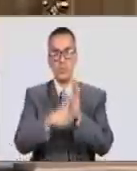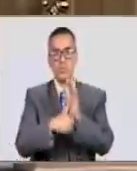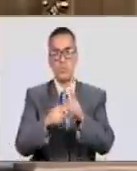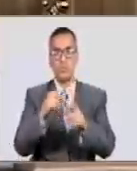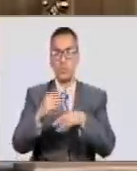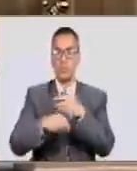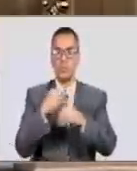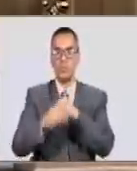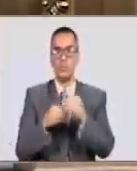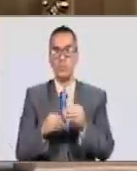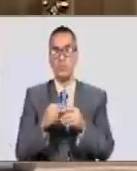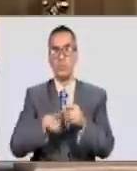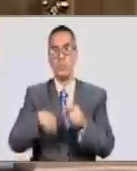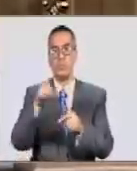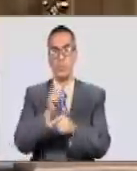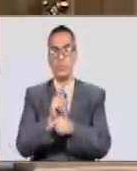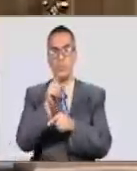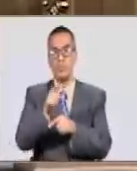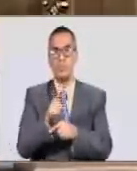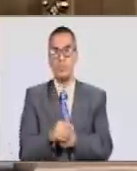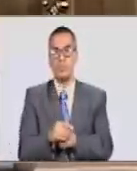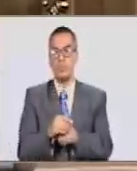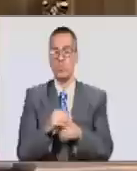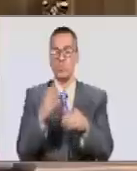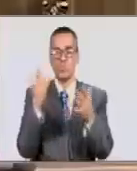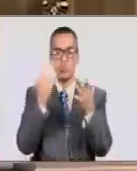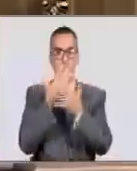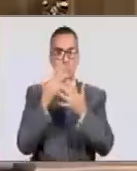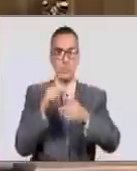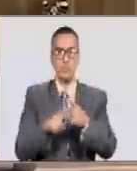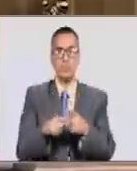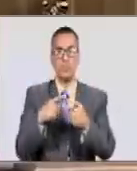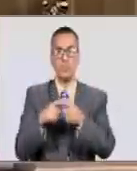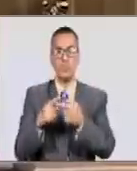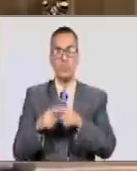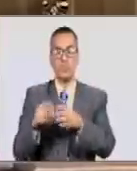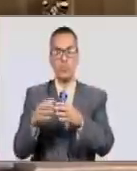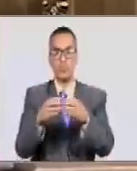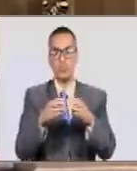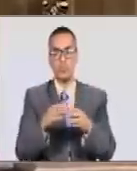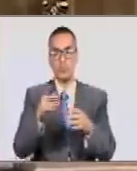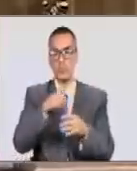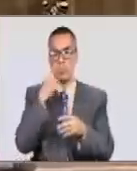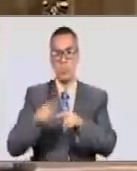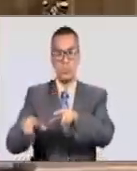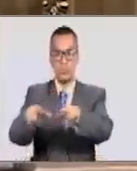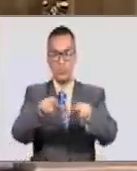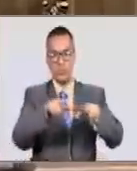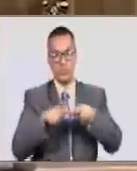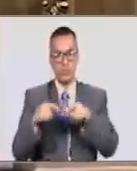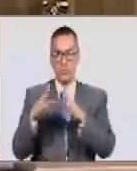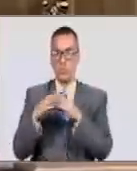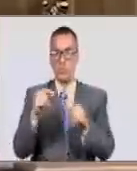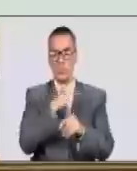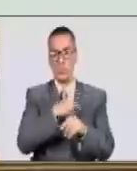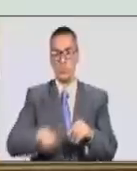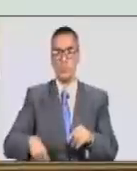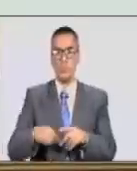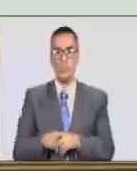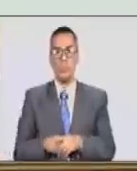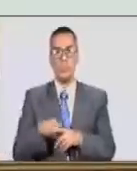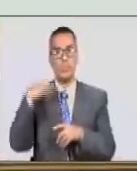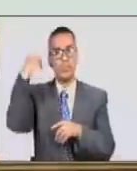se realice de manera única e inequívoca en las distintas entidades político-territoriales. Esto, señor presidente.